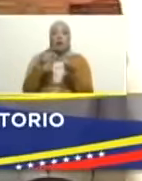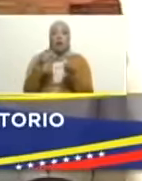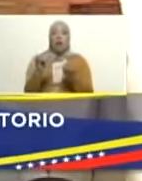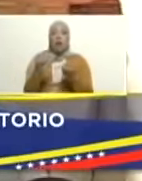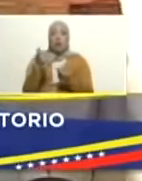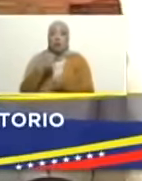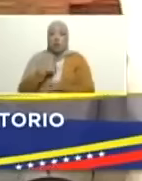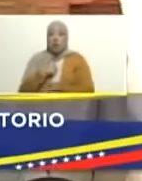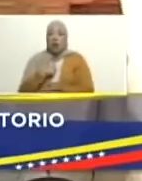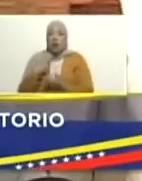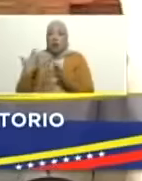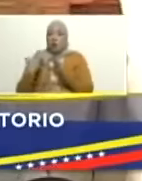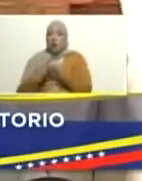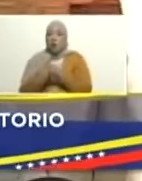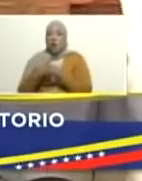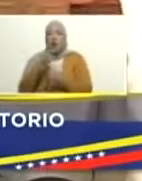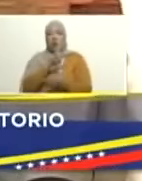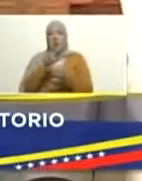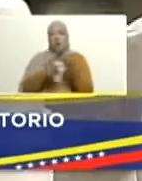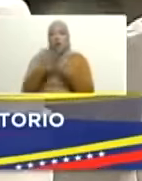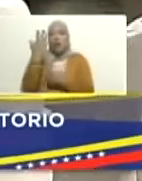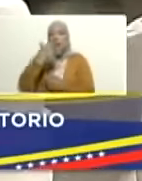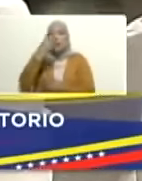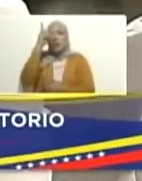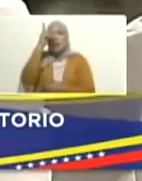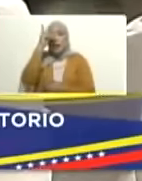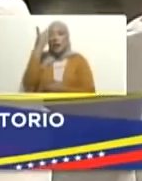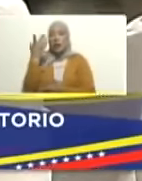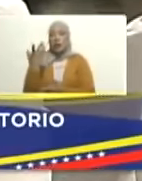conversando con la vicepresidenta Delcy Rodríguez,